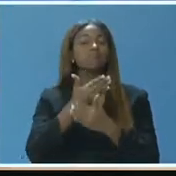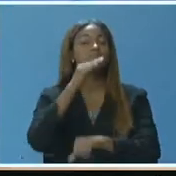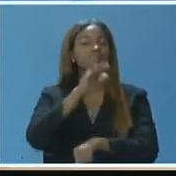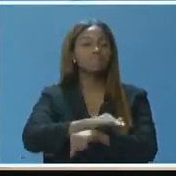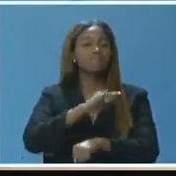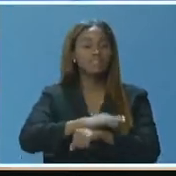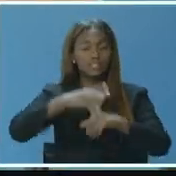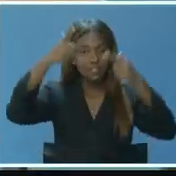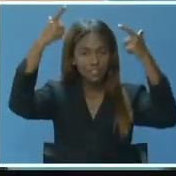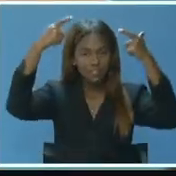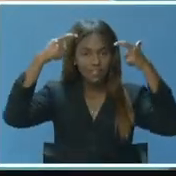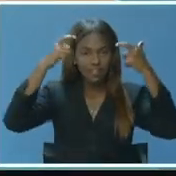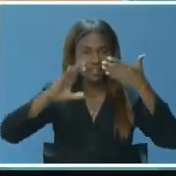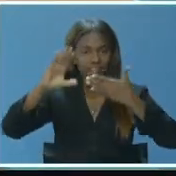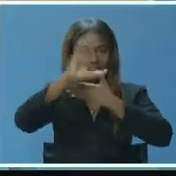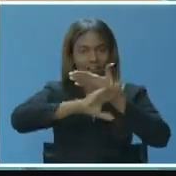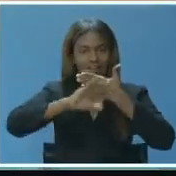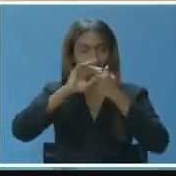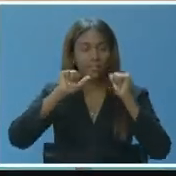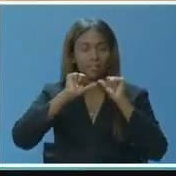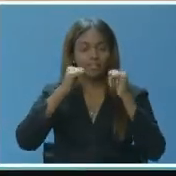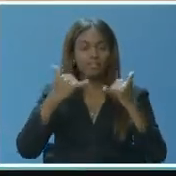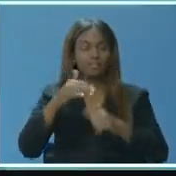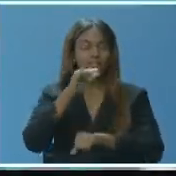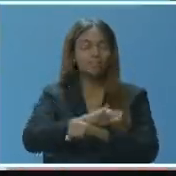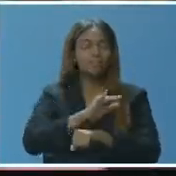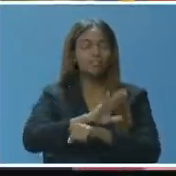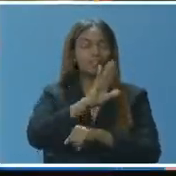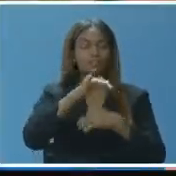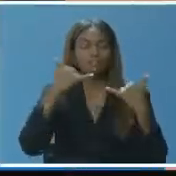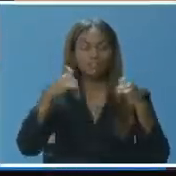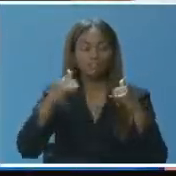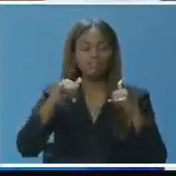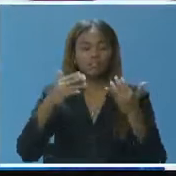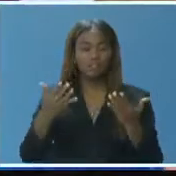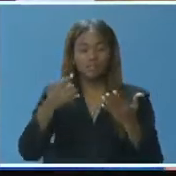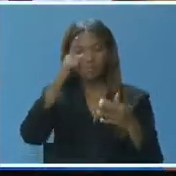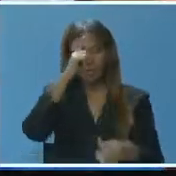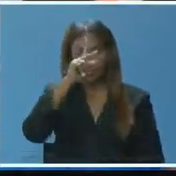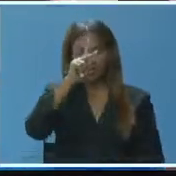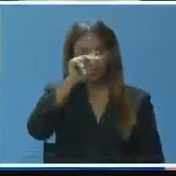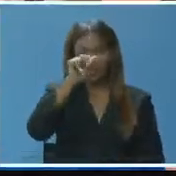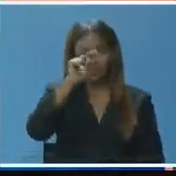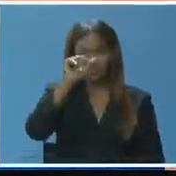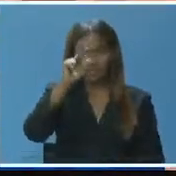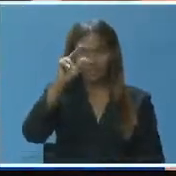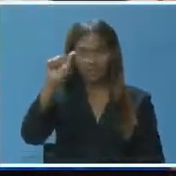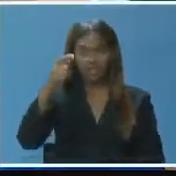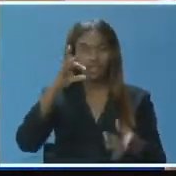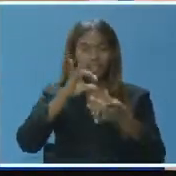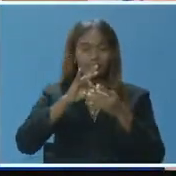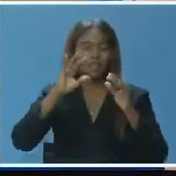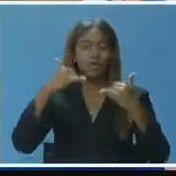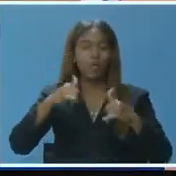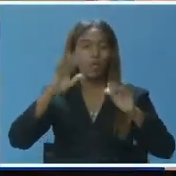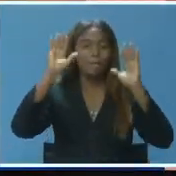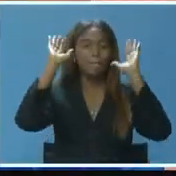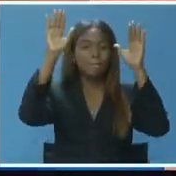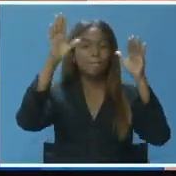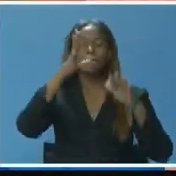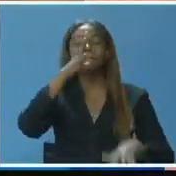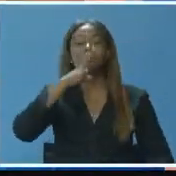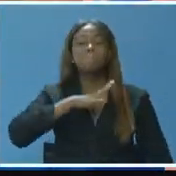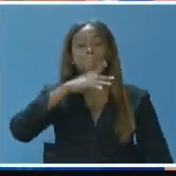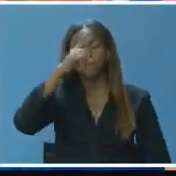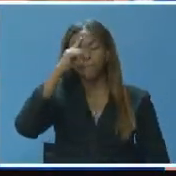noches. Las reinas del Caribe continúan esta noche su participación en la Copa Panamericana de Voleibol Femenino, precisamente contra